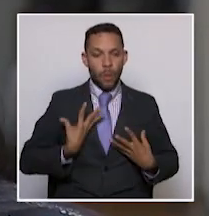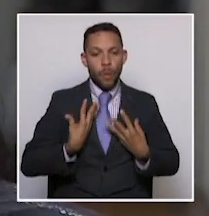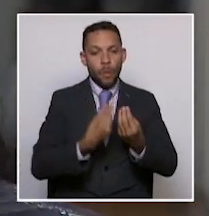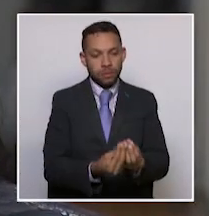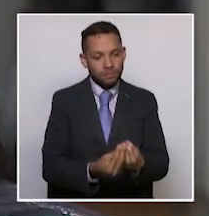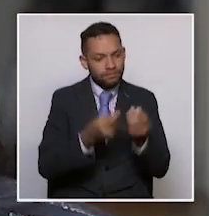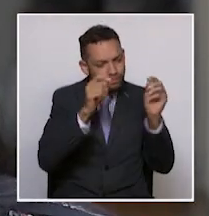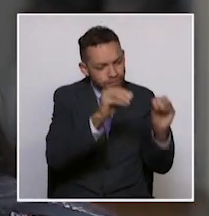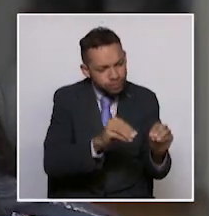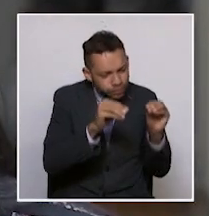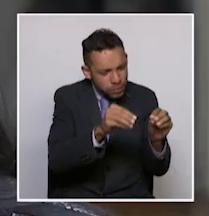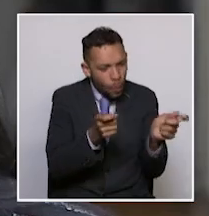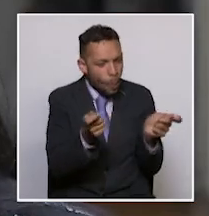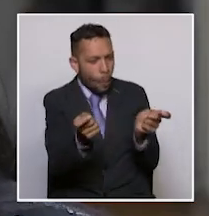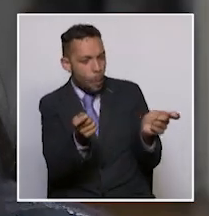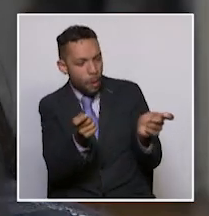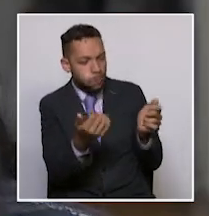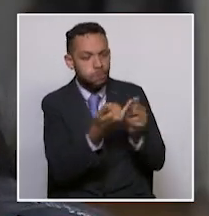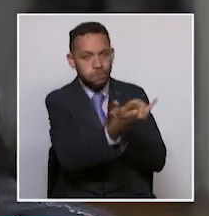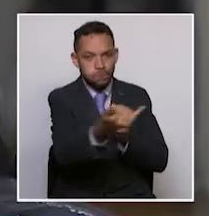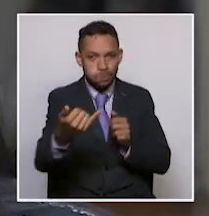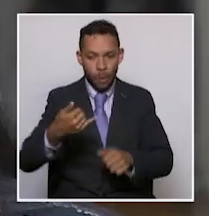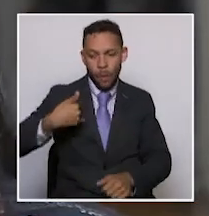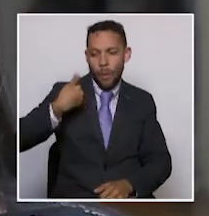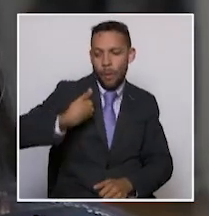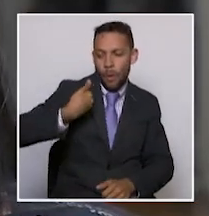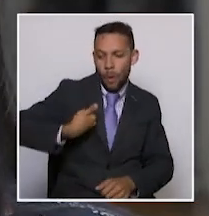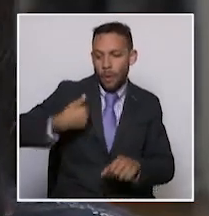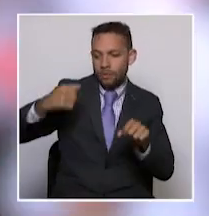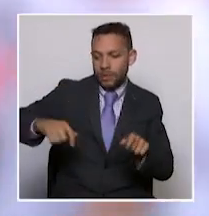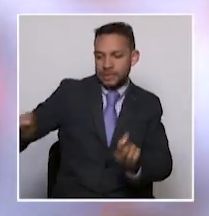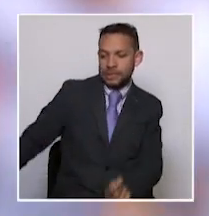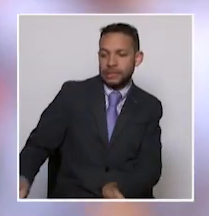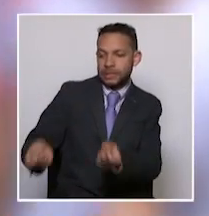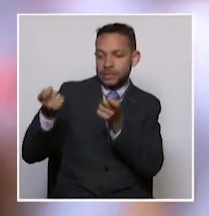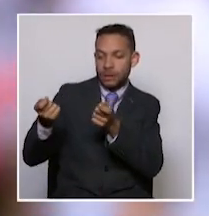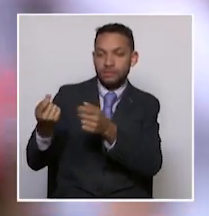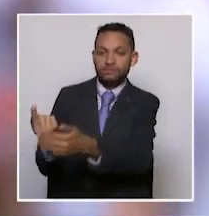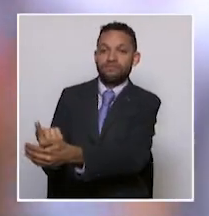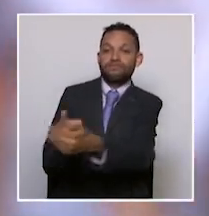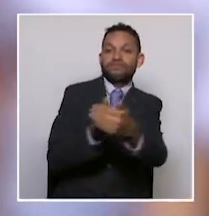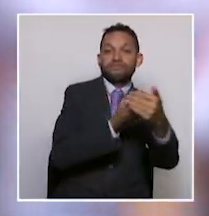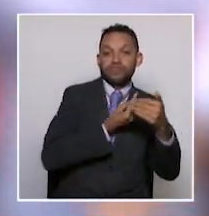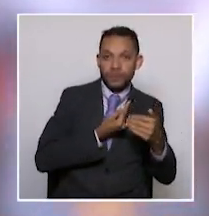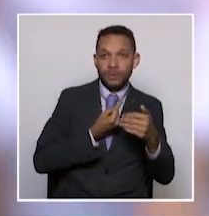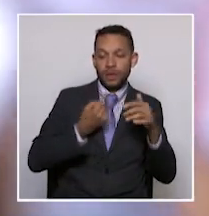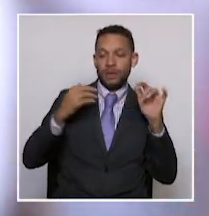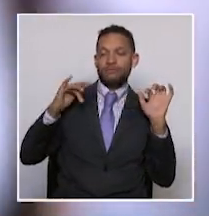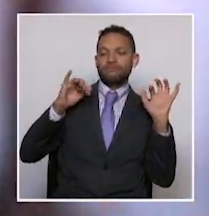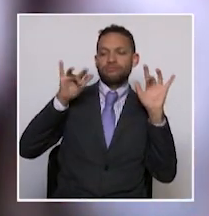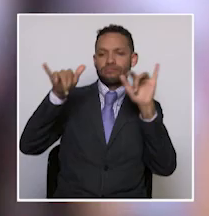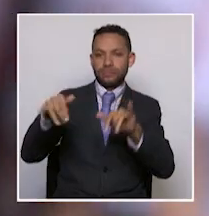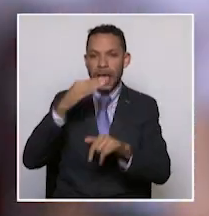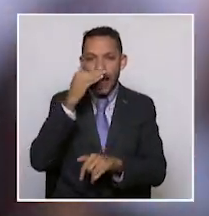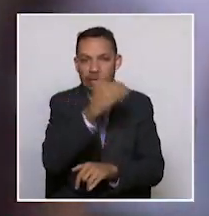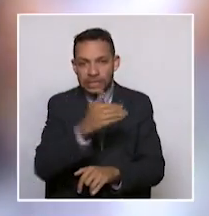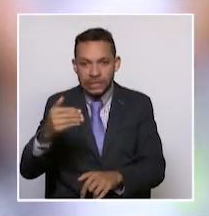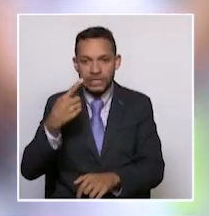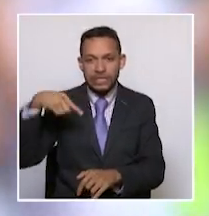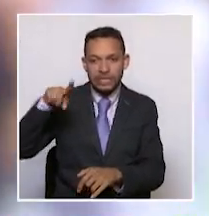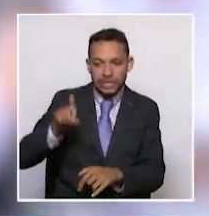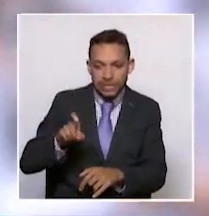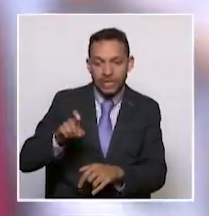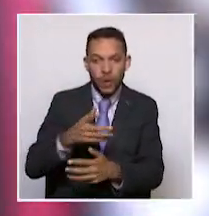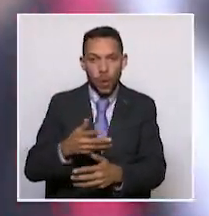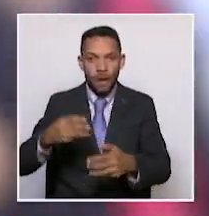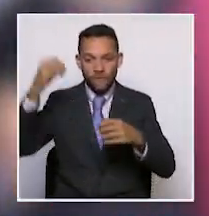de intervención y que nuestros jóvenes podamos rescatarlos a tiempo. Con el fin de evitar la presencia de menores de edad de 16 años en rumbas,